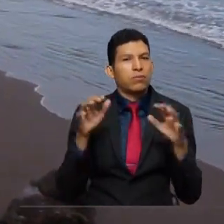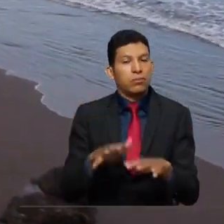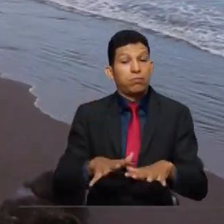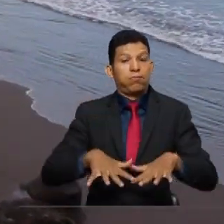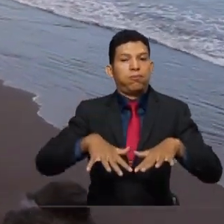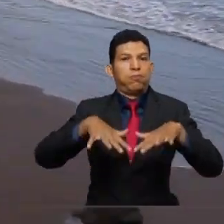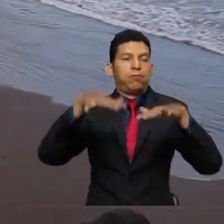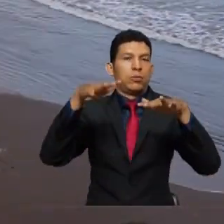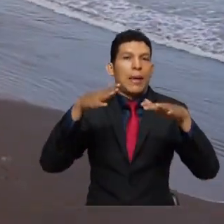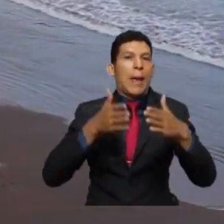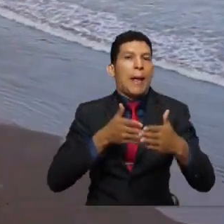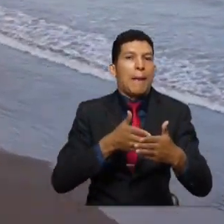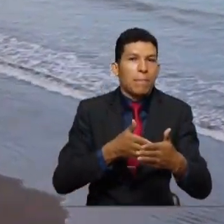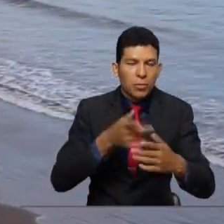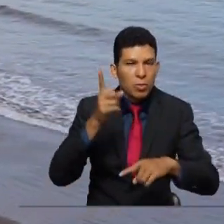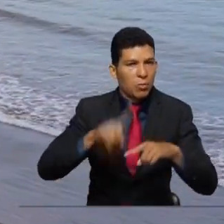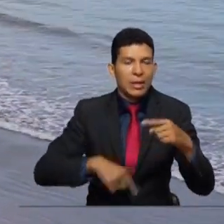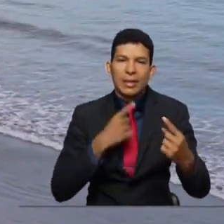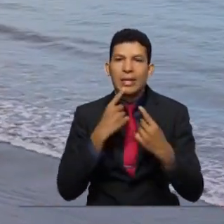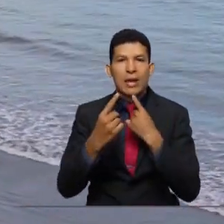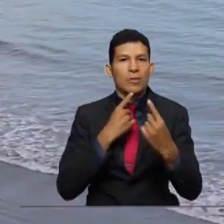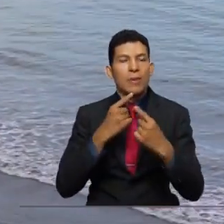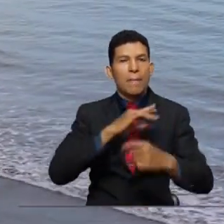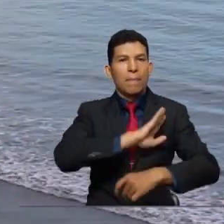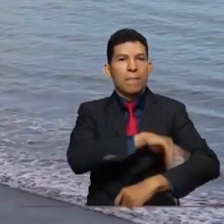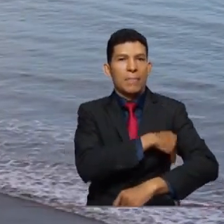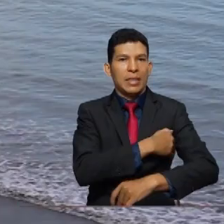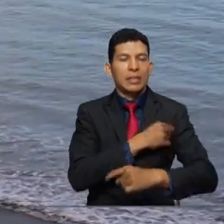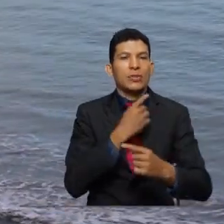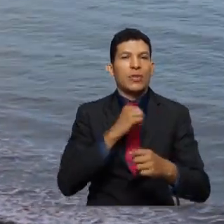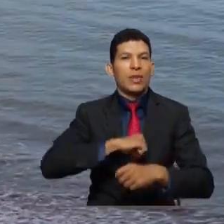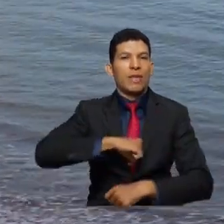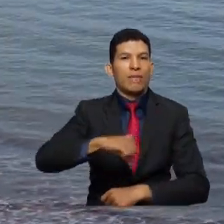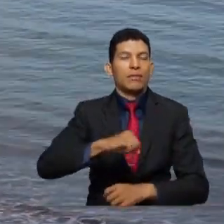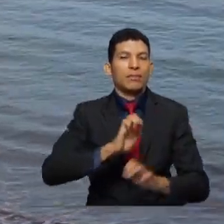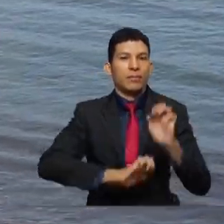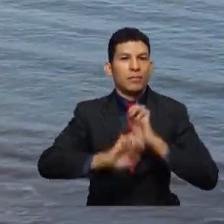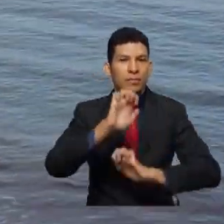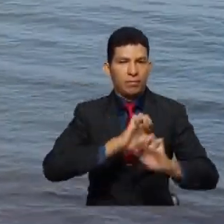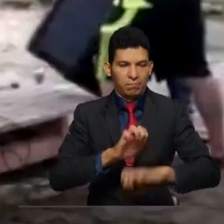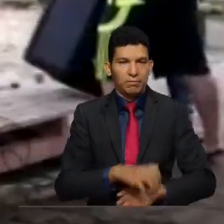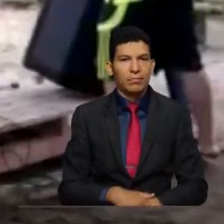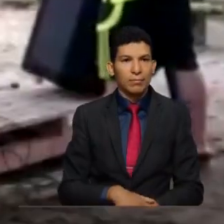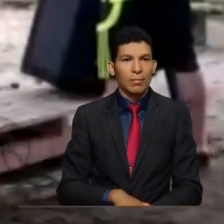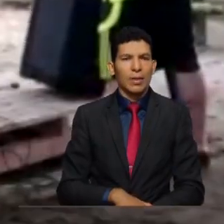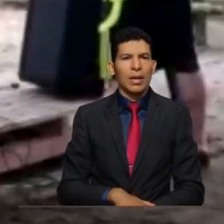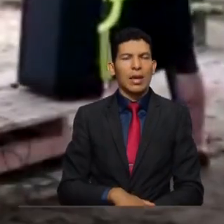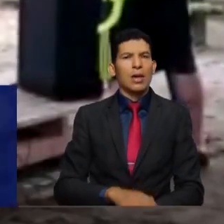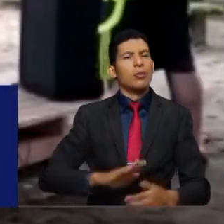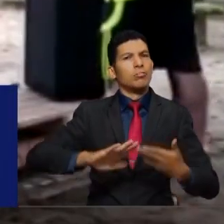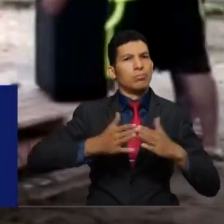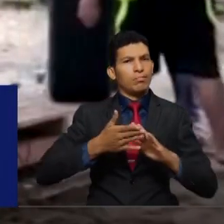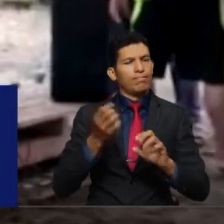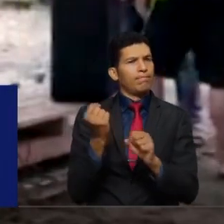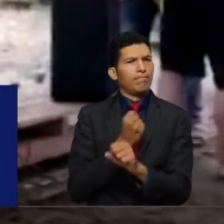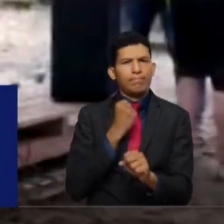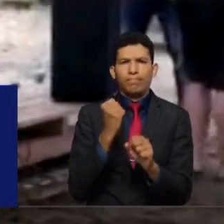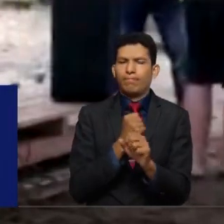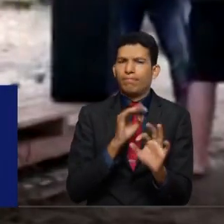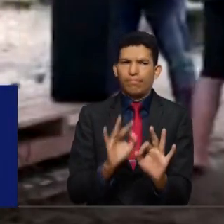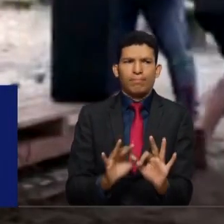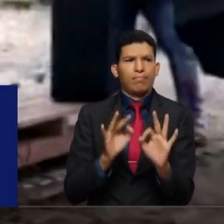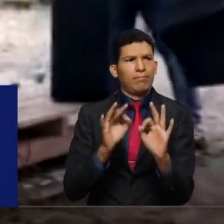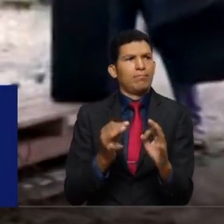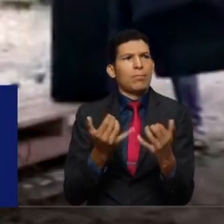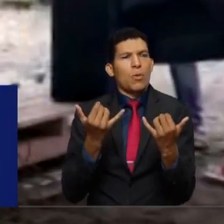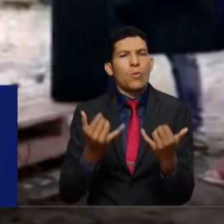que impidieron el acceso a los diálogos al ministro de Defensa. La comunidad hizo un trabajo excelente. Hoy